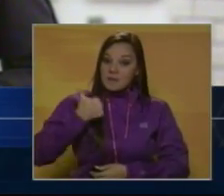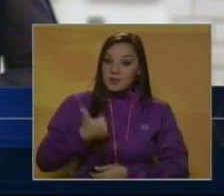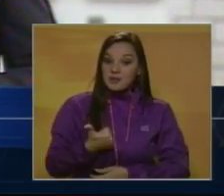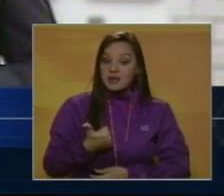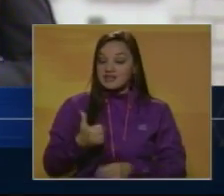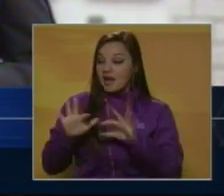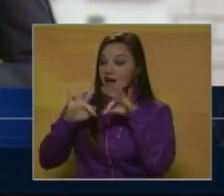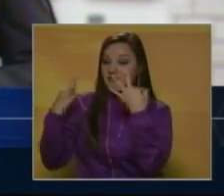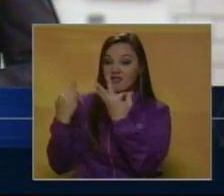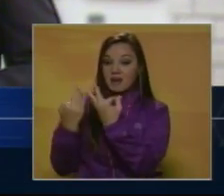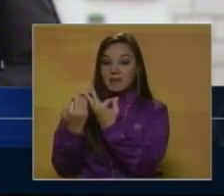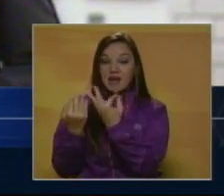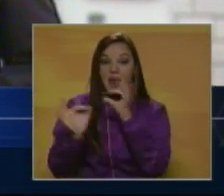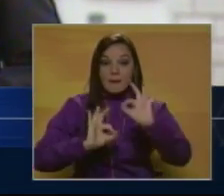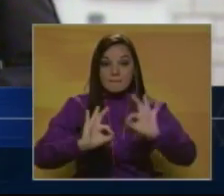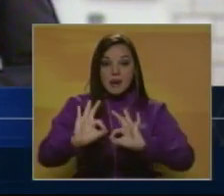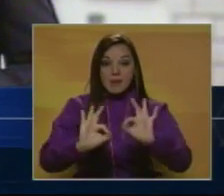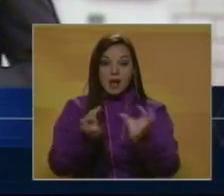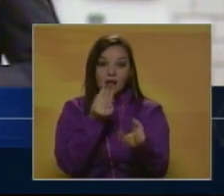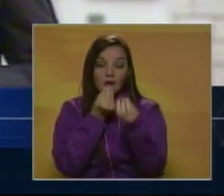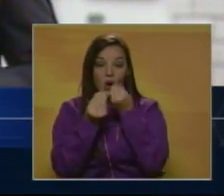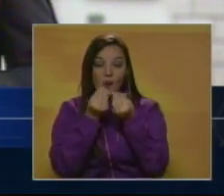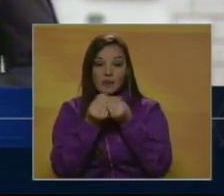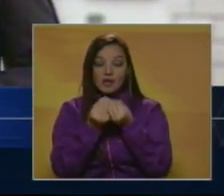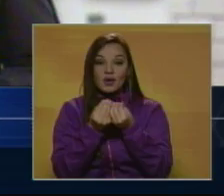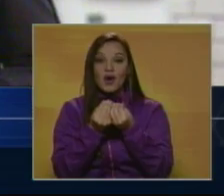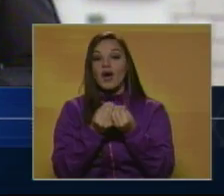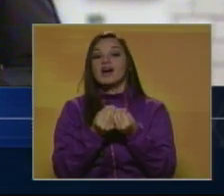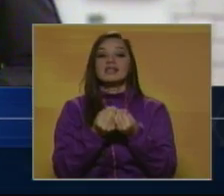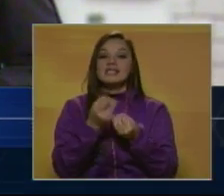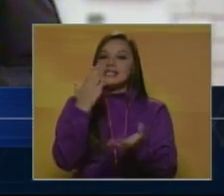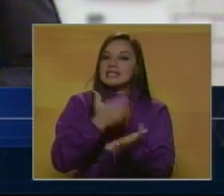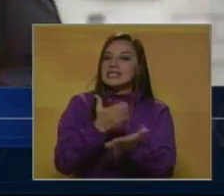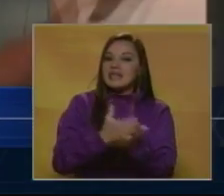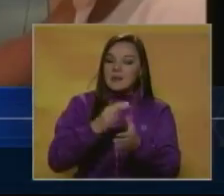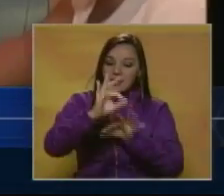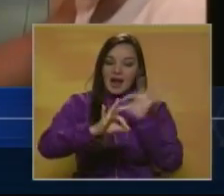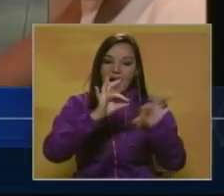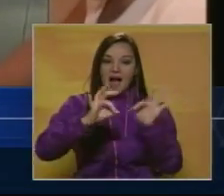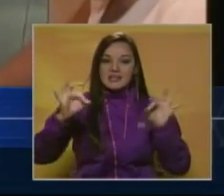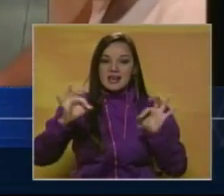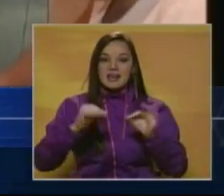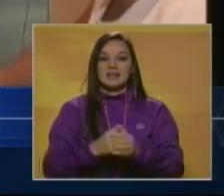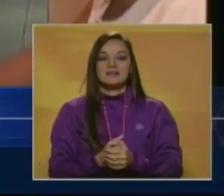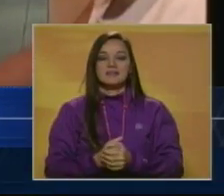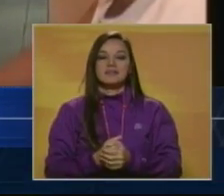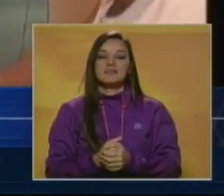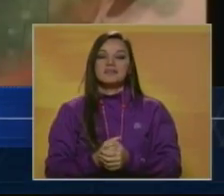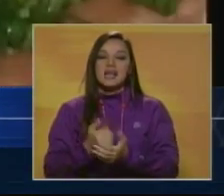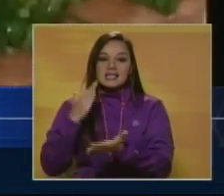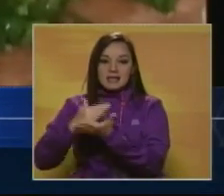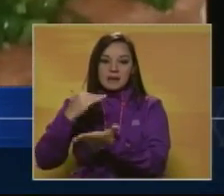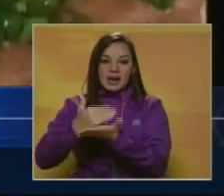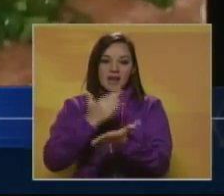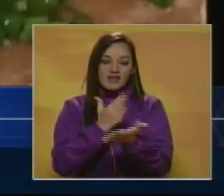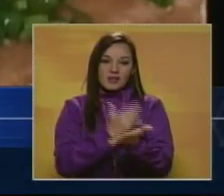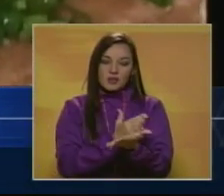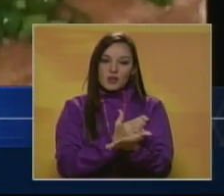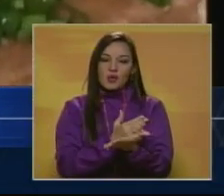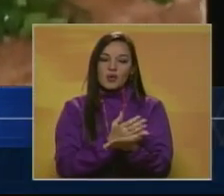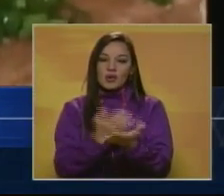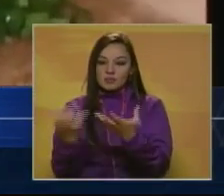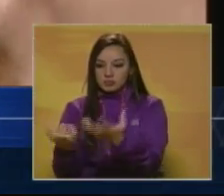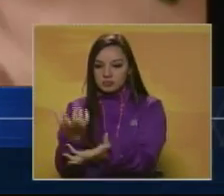familia preparando un buen plato navideño y en el que no puede faltar la tradicional hallaca. Se pican las verduras, luego se